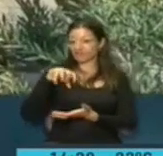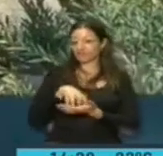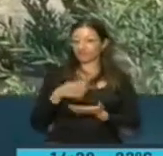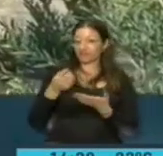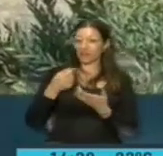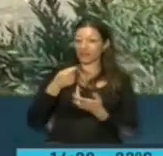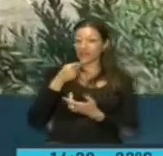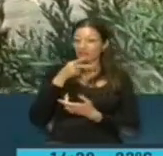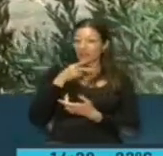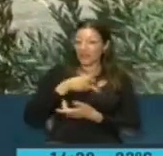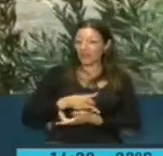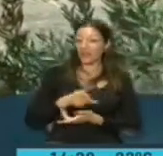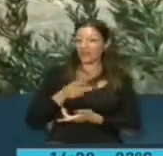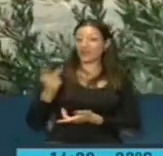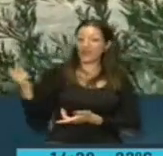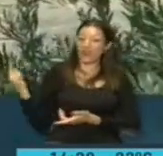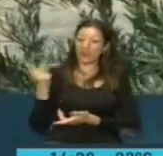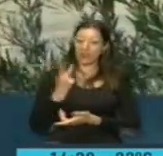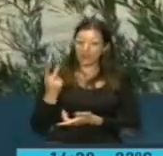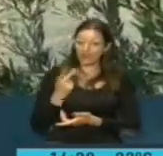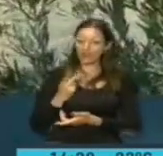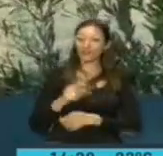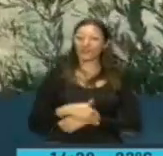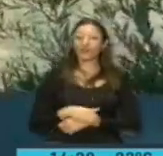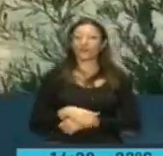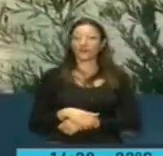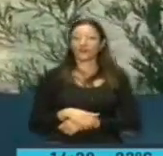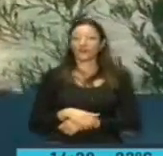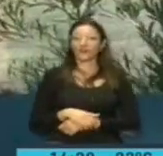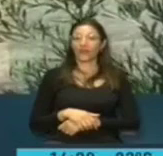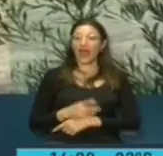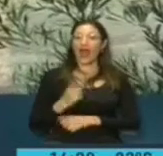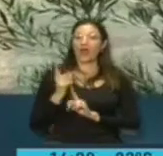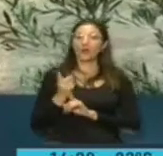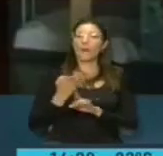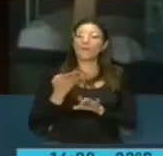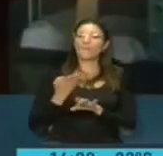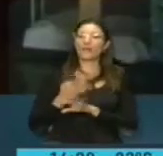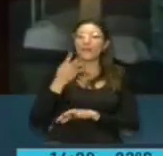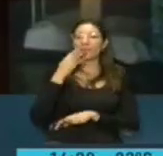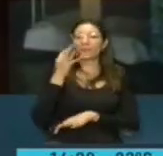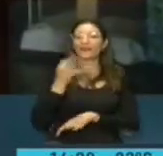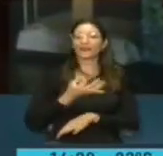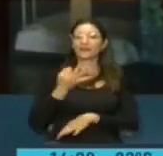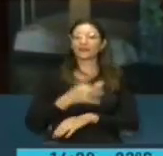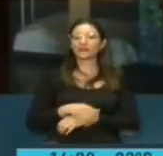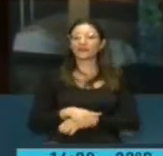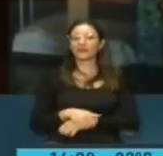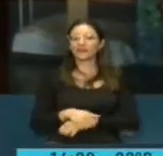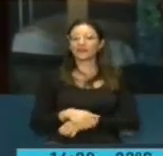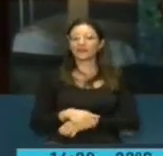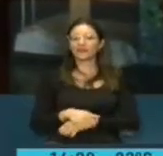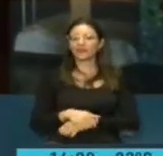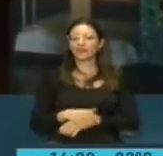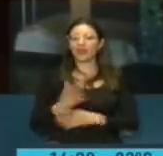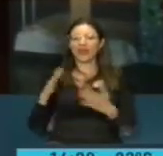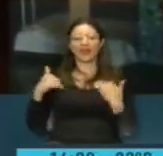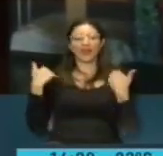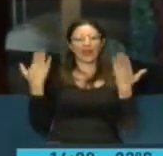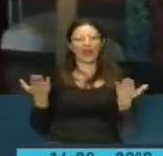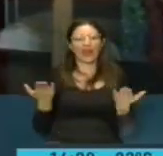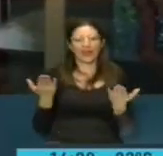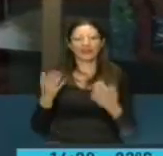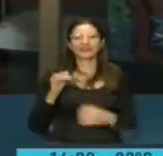nacieron nuestras dos más lindas obras de arte, nuestros dos hijos. ¿Tuviste algún pedido especial para regalar con motivo de este Día de los Enamorados?